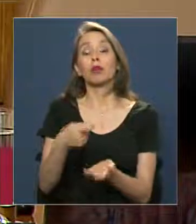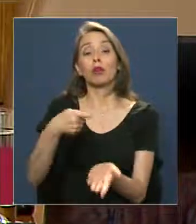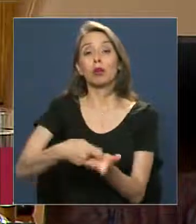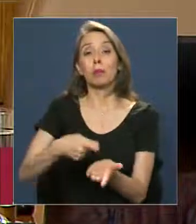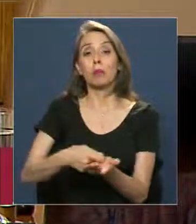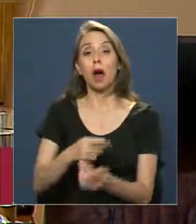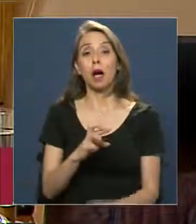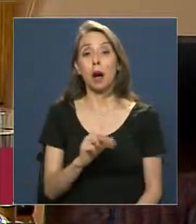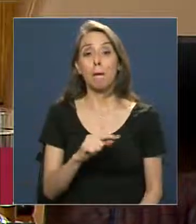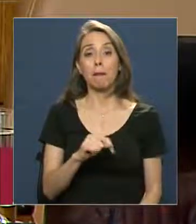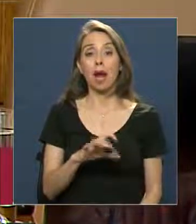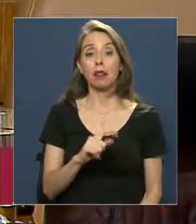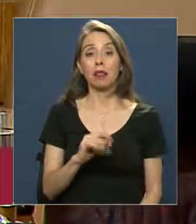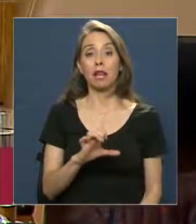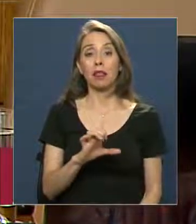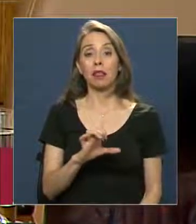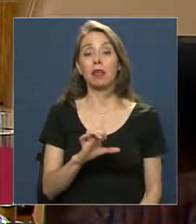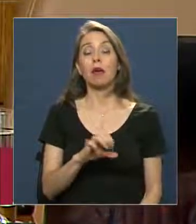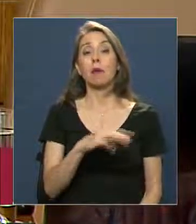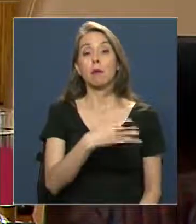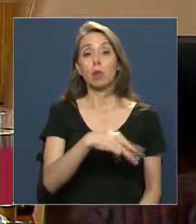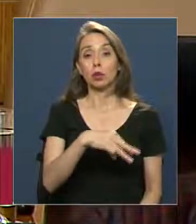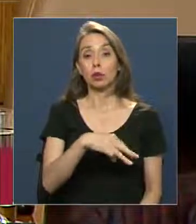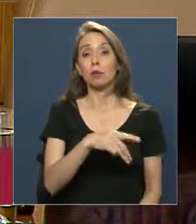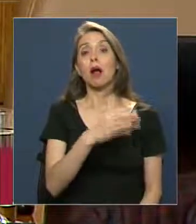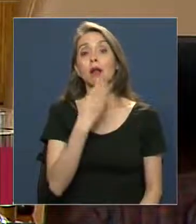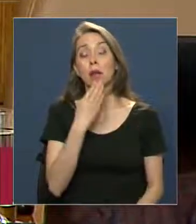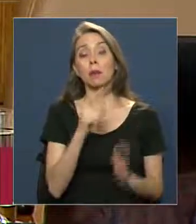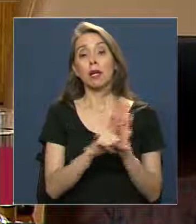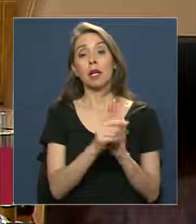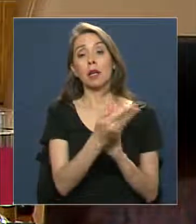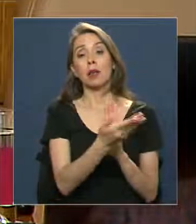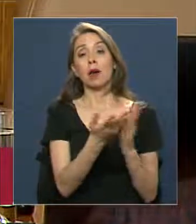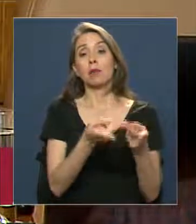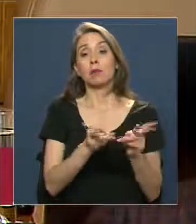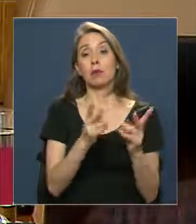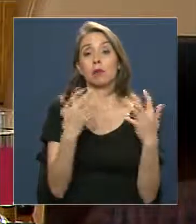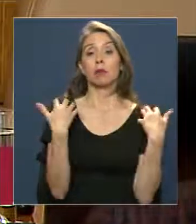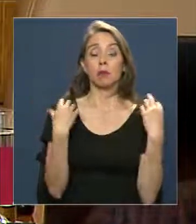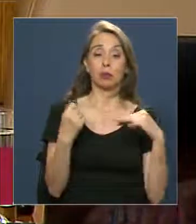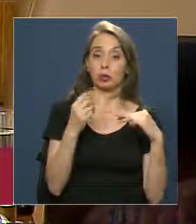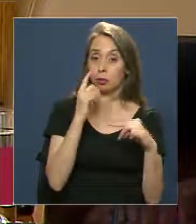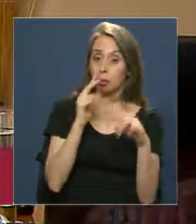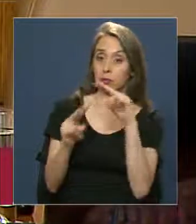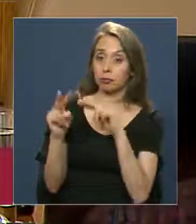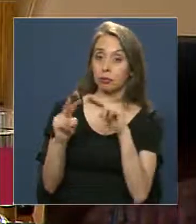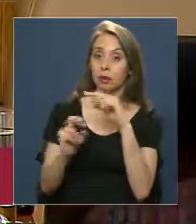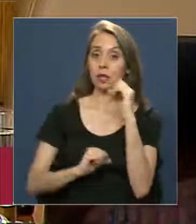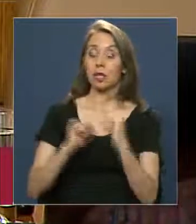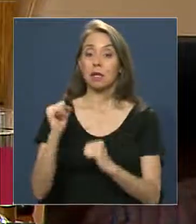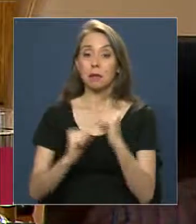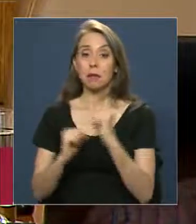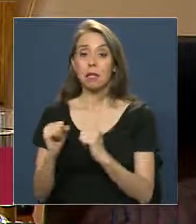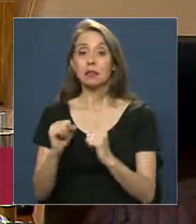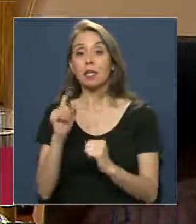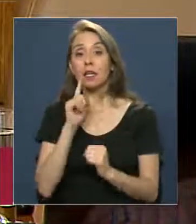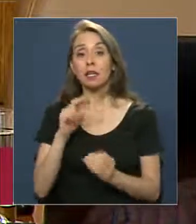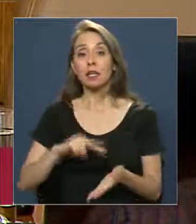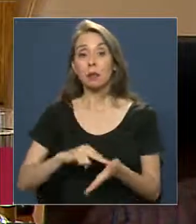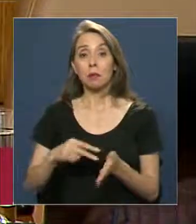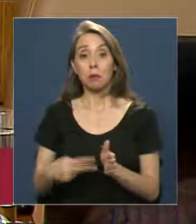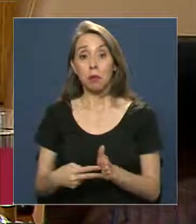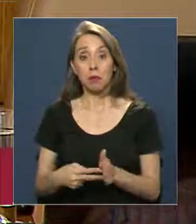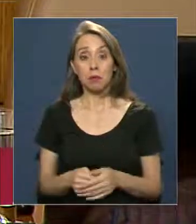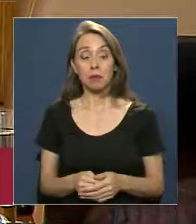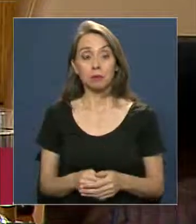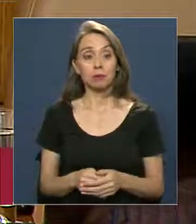se le deje las atribuciones también a los municipios de poder calificar justamente a las empresas que tienen este problema. Yo